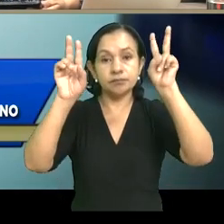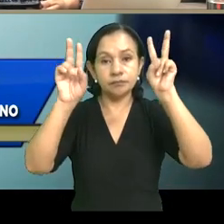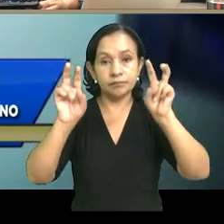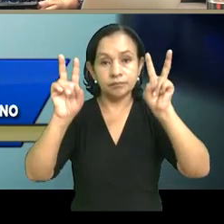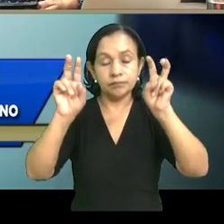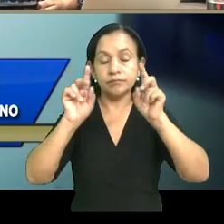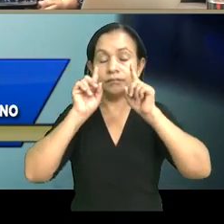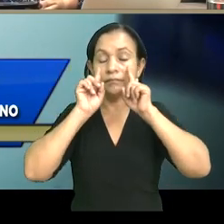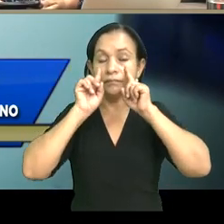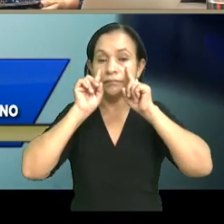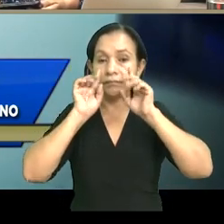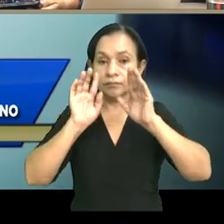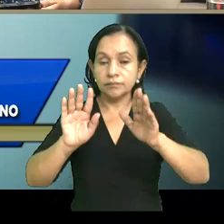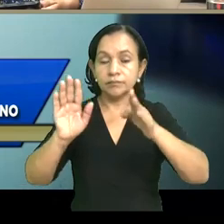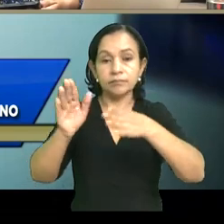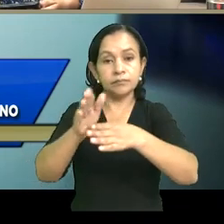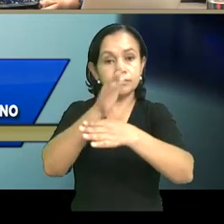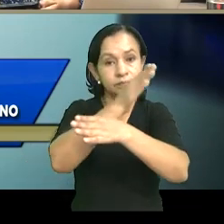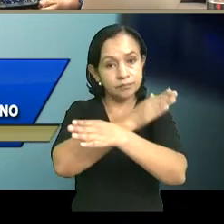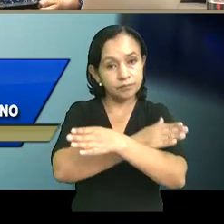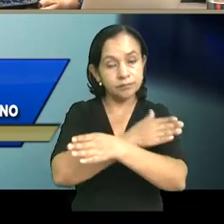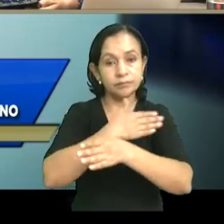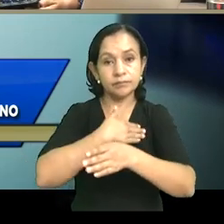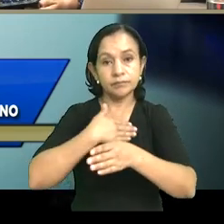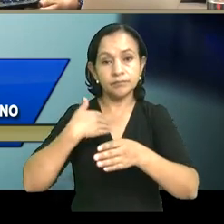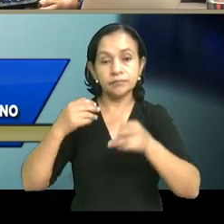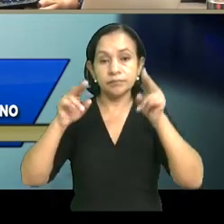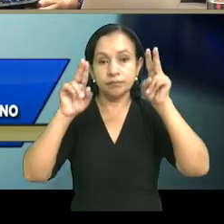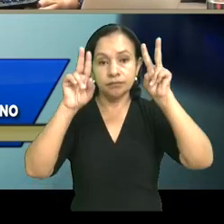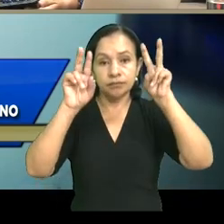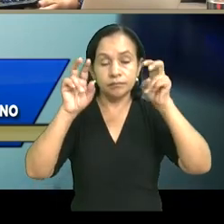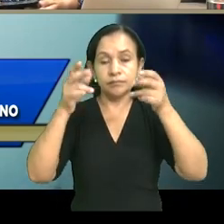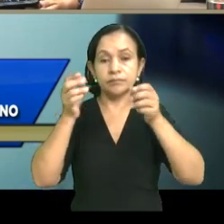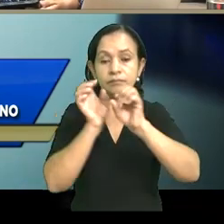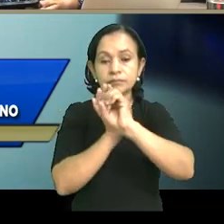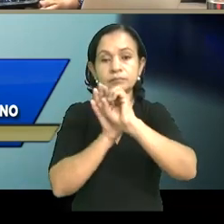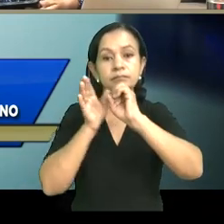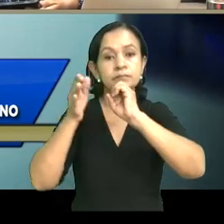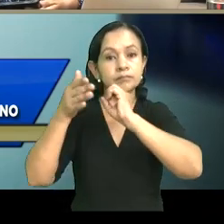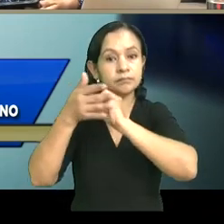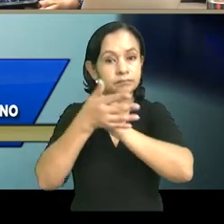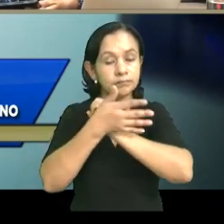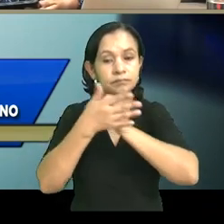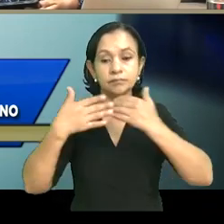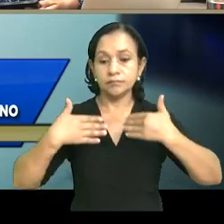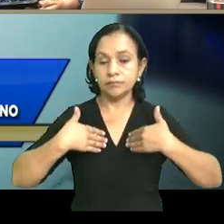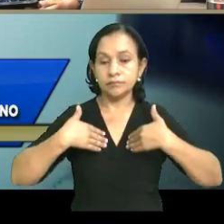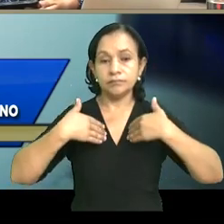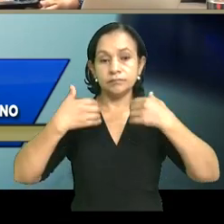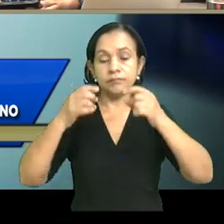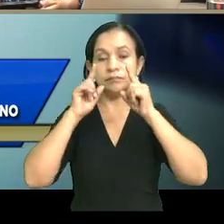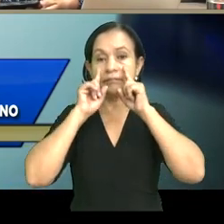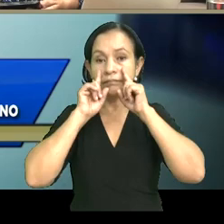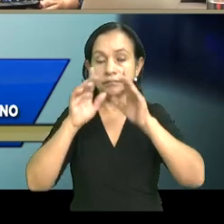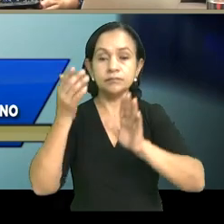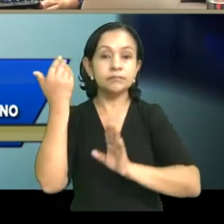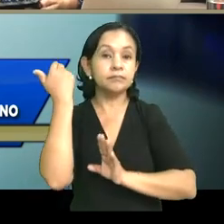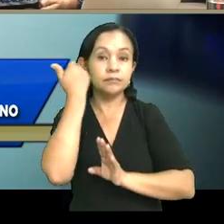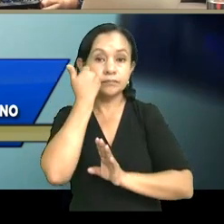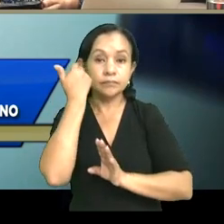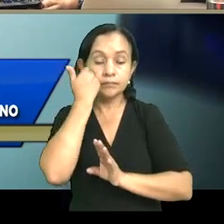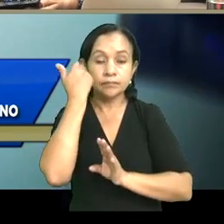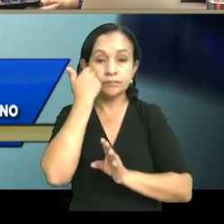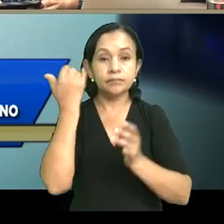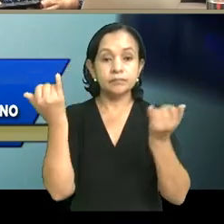La prevención del tema de coronavirus, todo este tema de salud, la prevención de enfermedades,